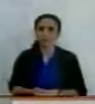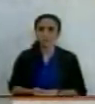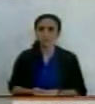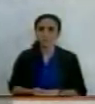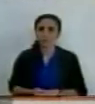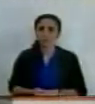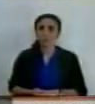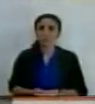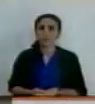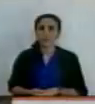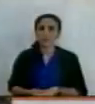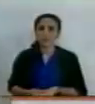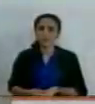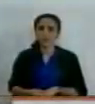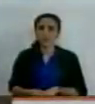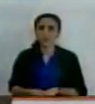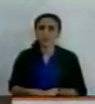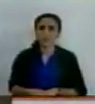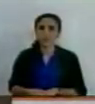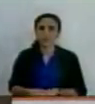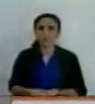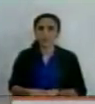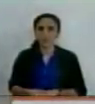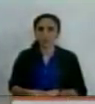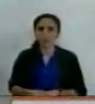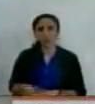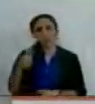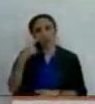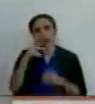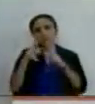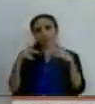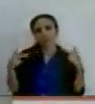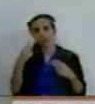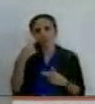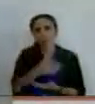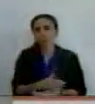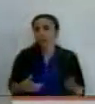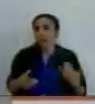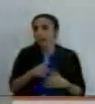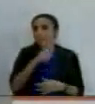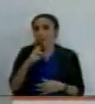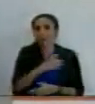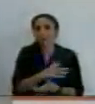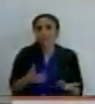puede mirar a los ojos. El pasquín del nazi Onal, un mal perdedor.